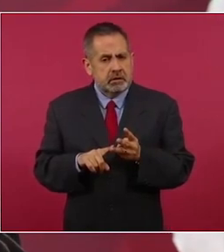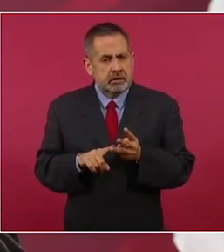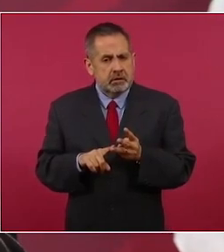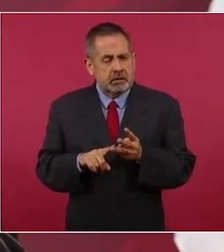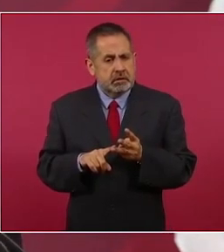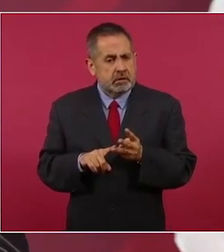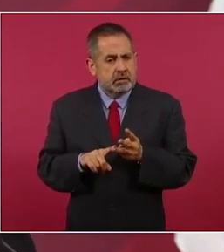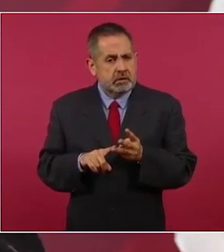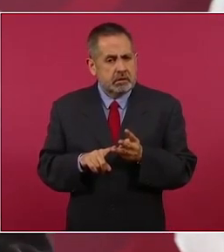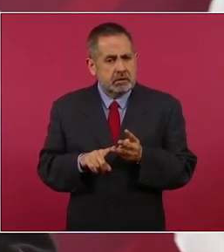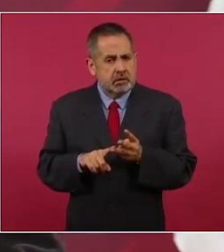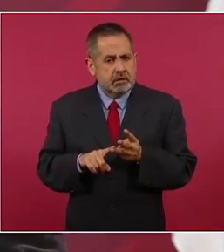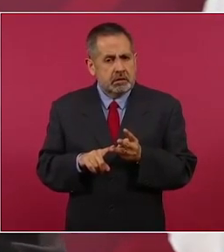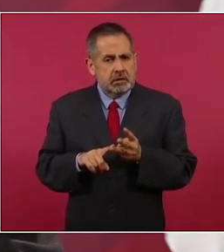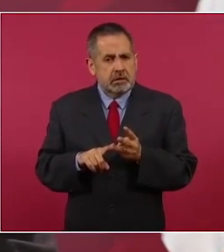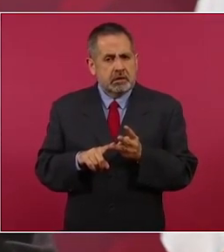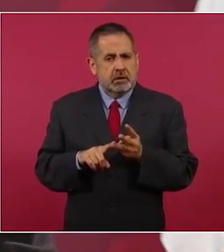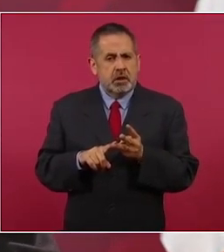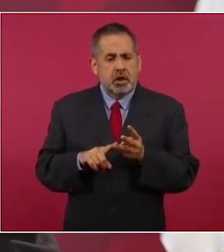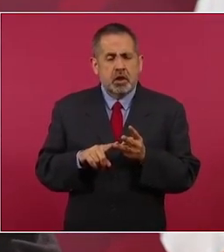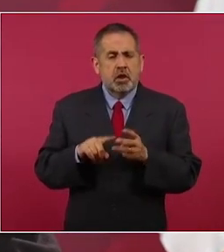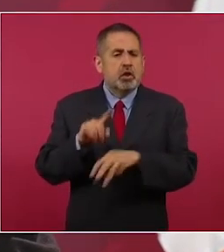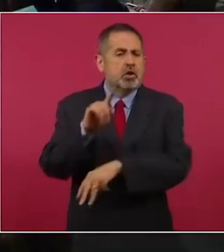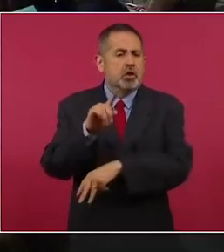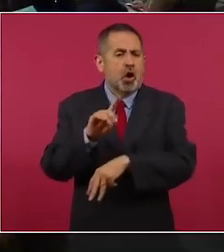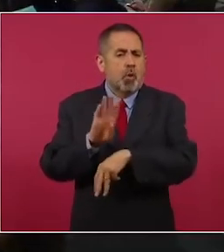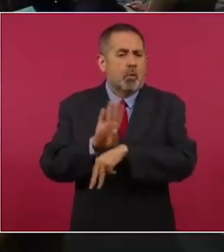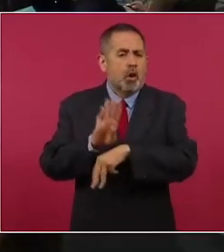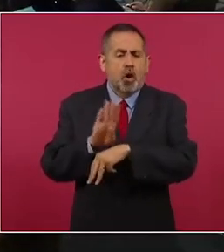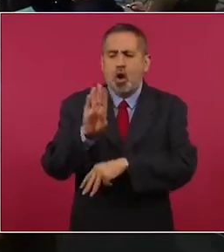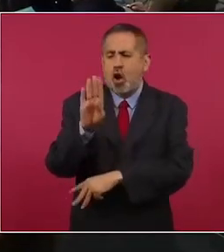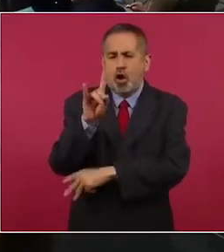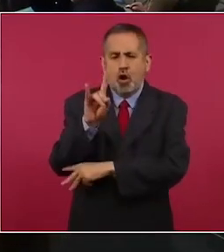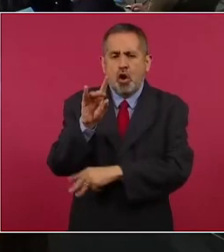con el presidente de Bolivia,